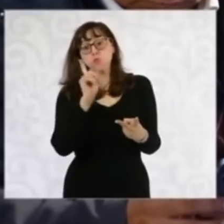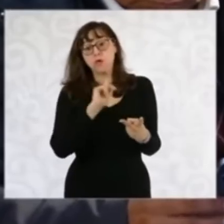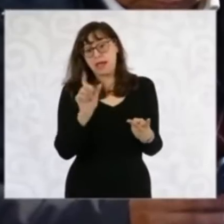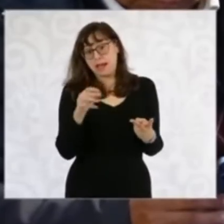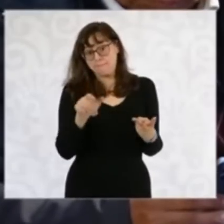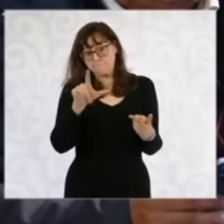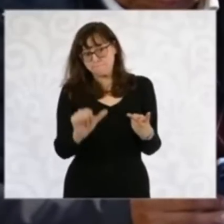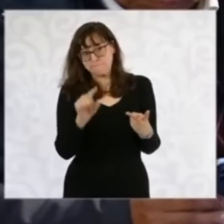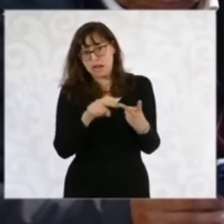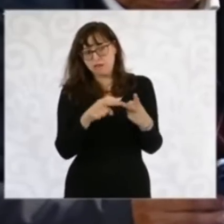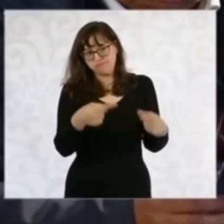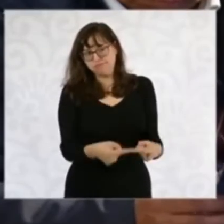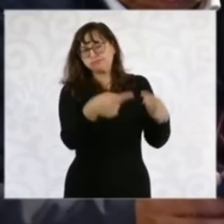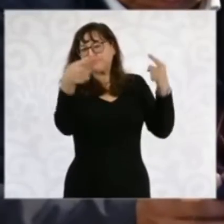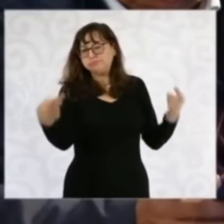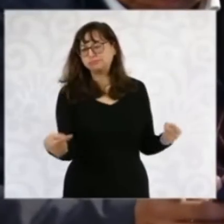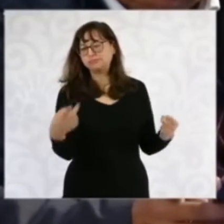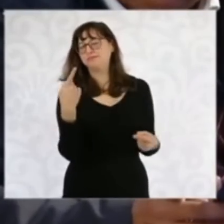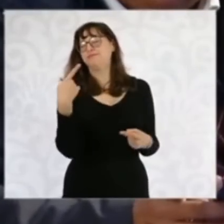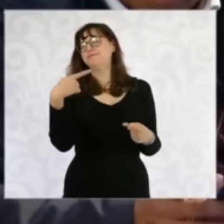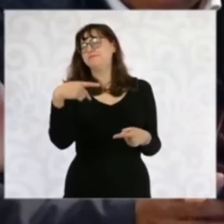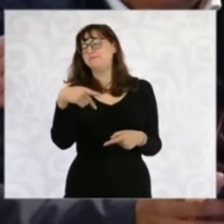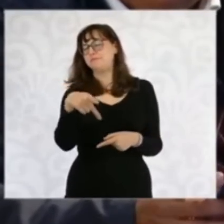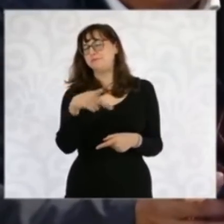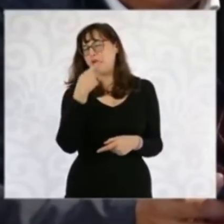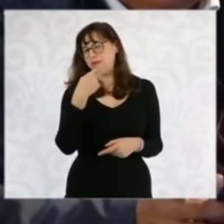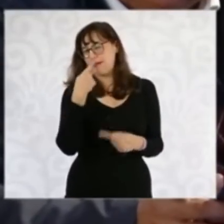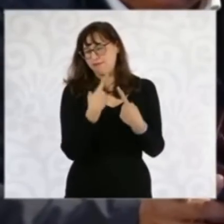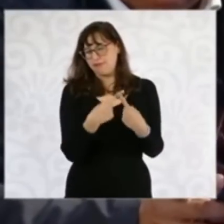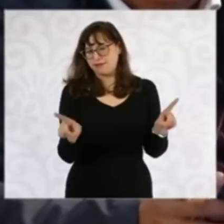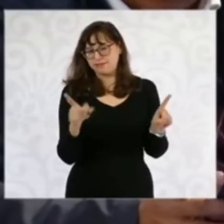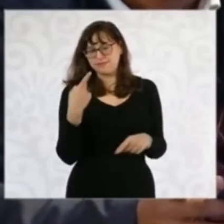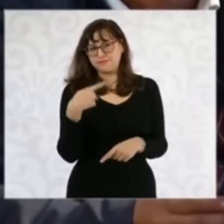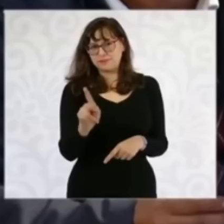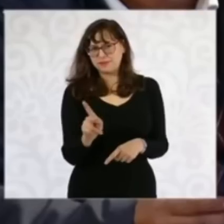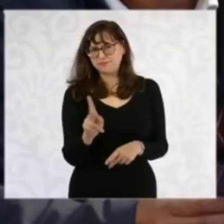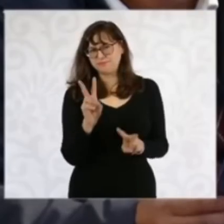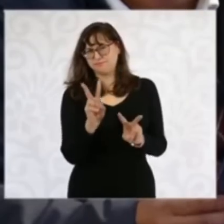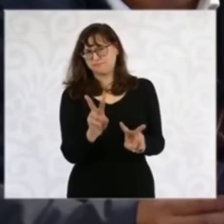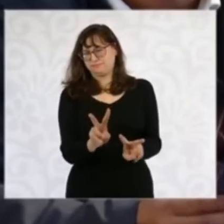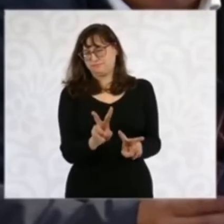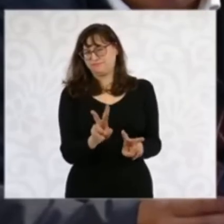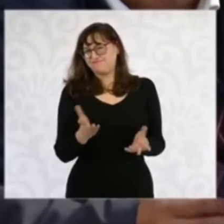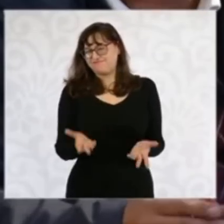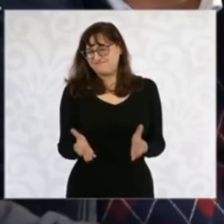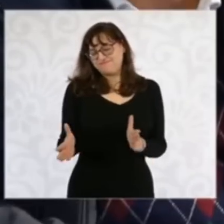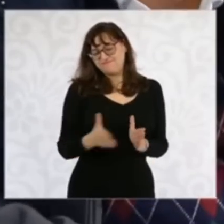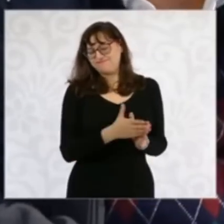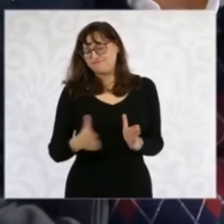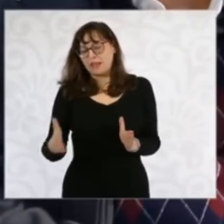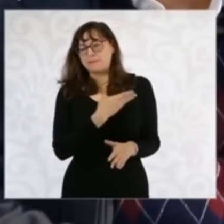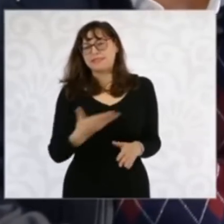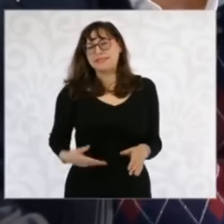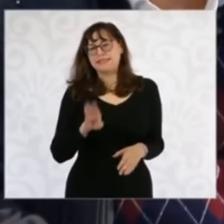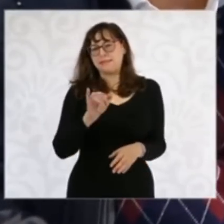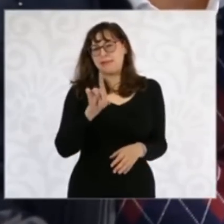su discurso del republicano, pues sabemos que durante este gobierno de Biden pues hubo un récord en las deportaciones de